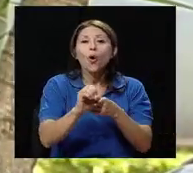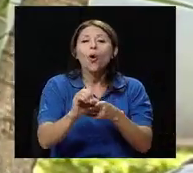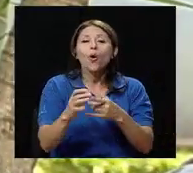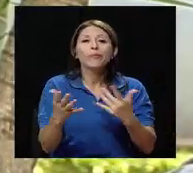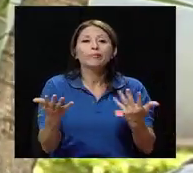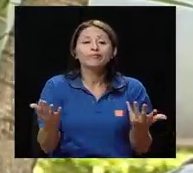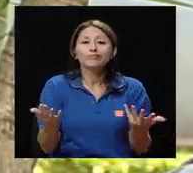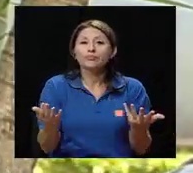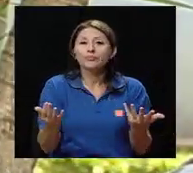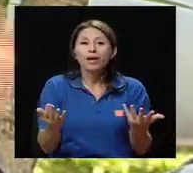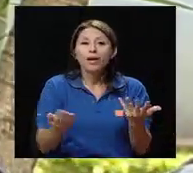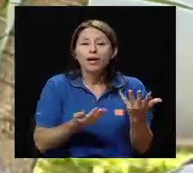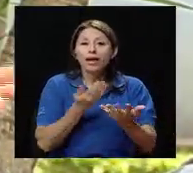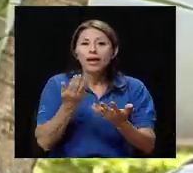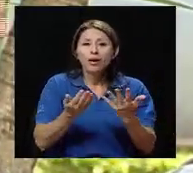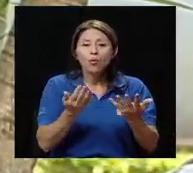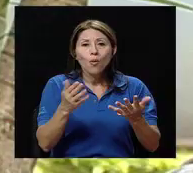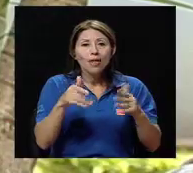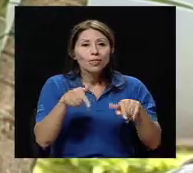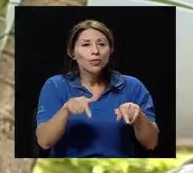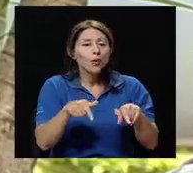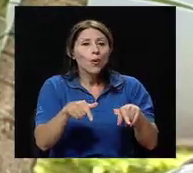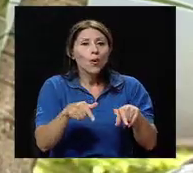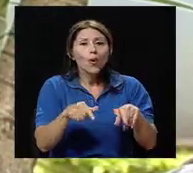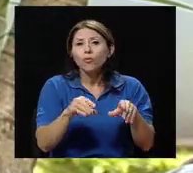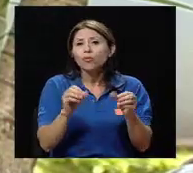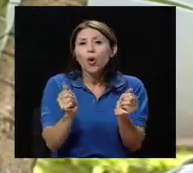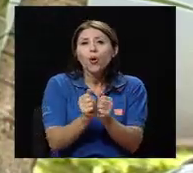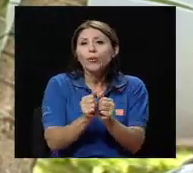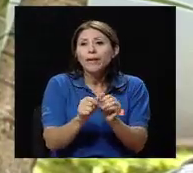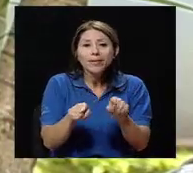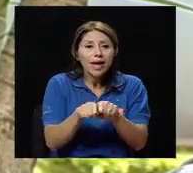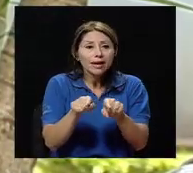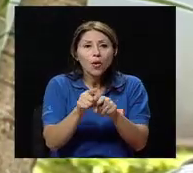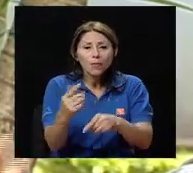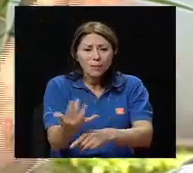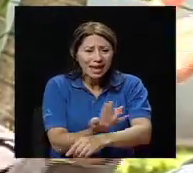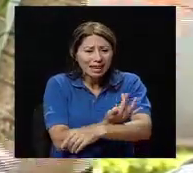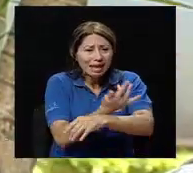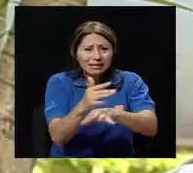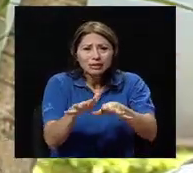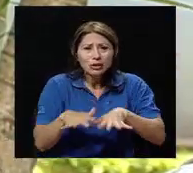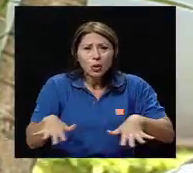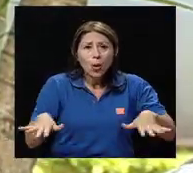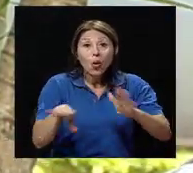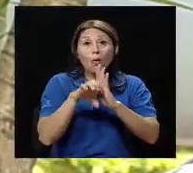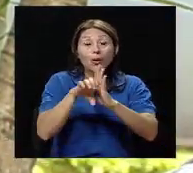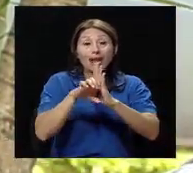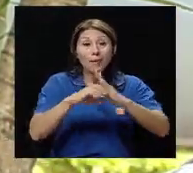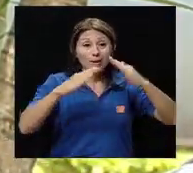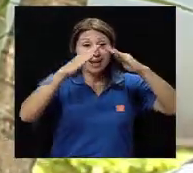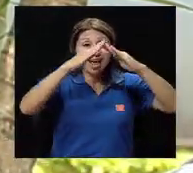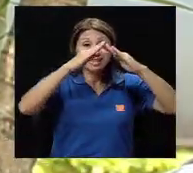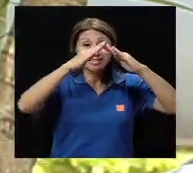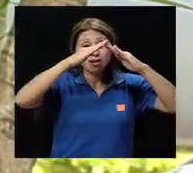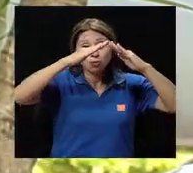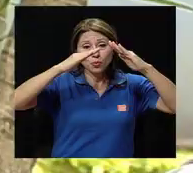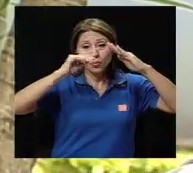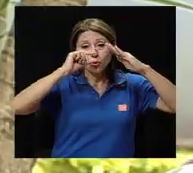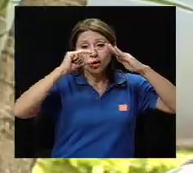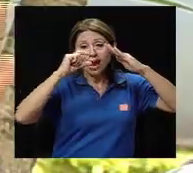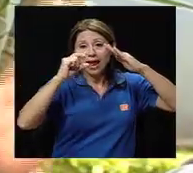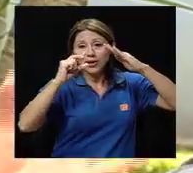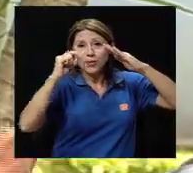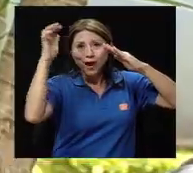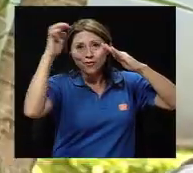están, me refiero bajo la sombra, de ser tapados o con vegetación encima, eso influye mucho. Por ejemplo, las canoas. Las canoas son un caso clásico